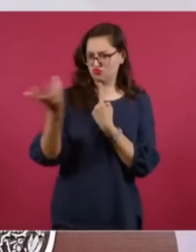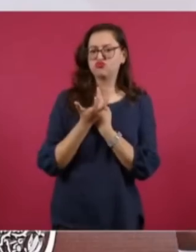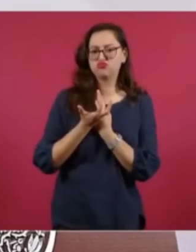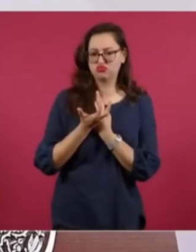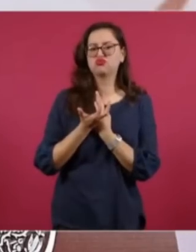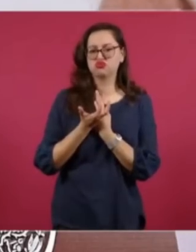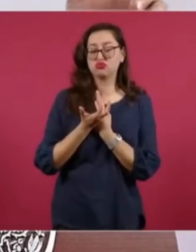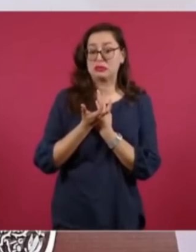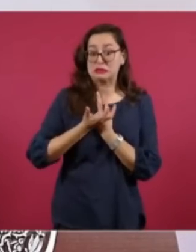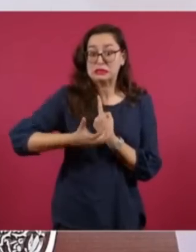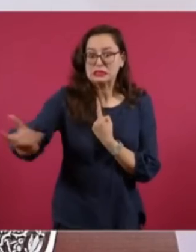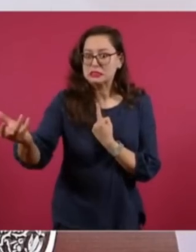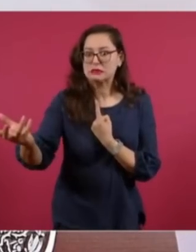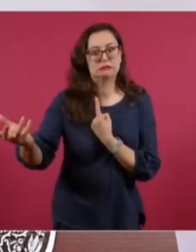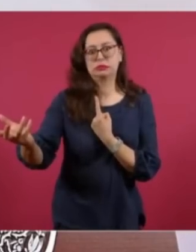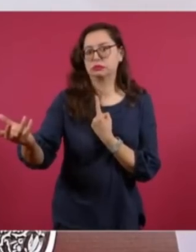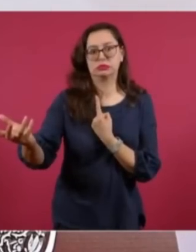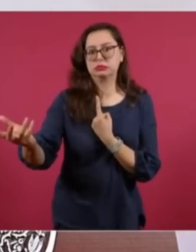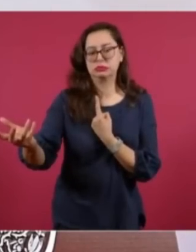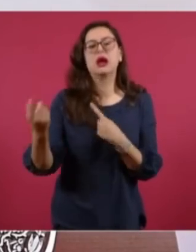De Juárez.